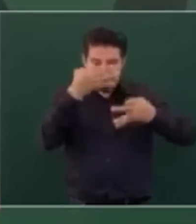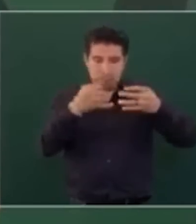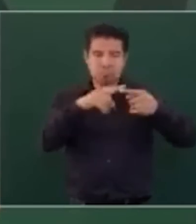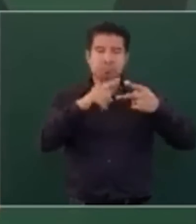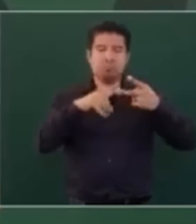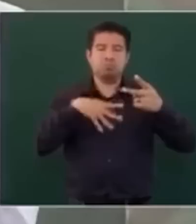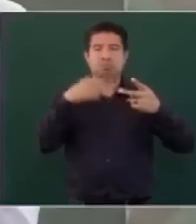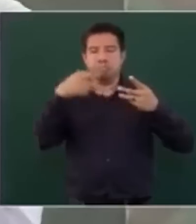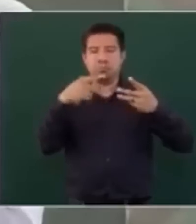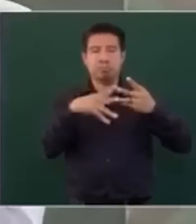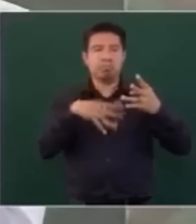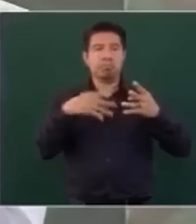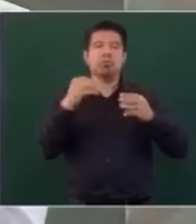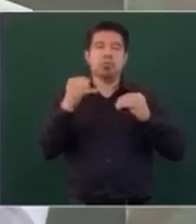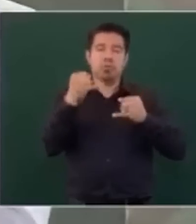que